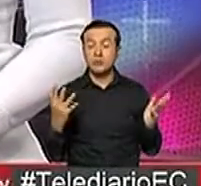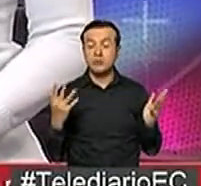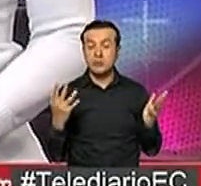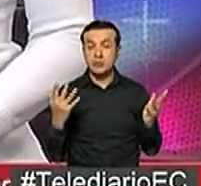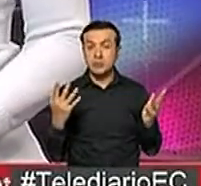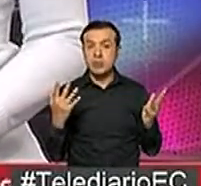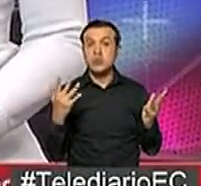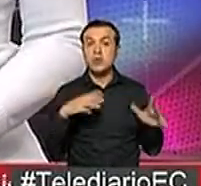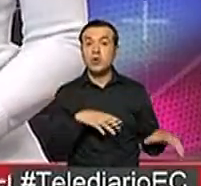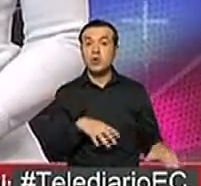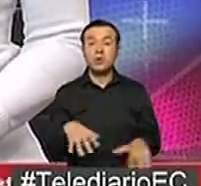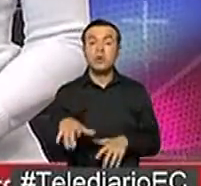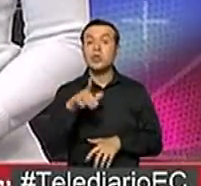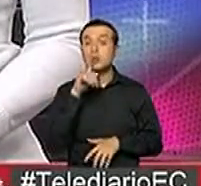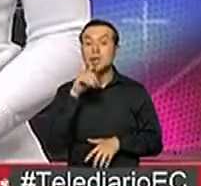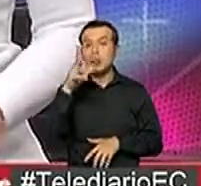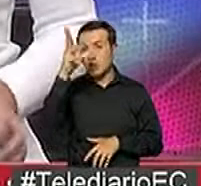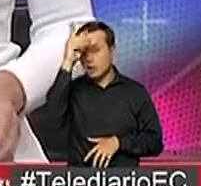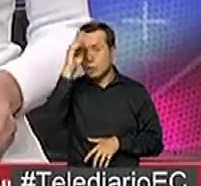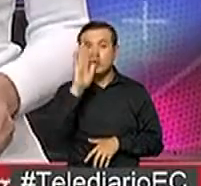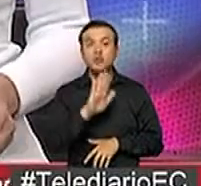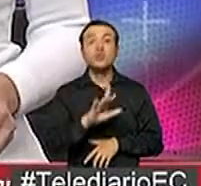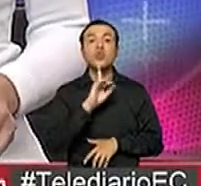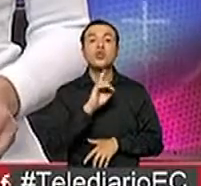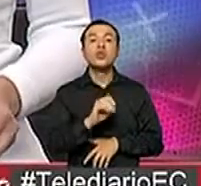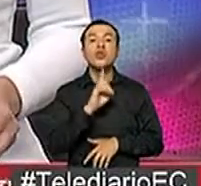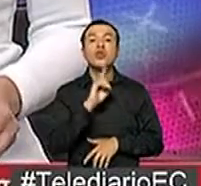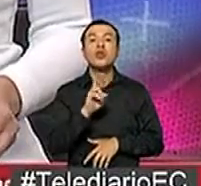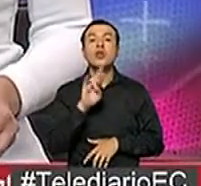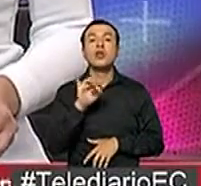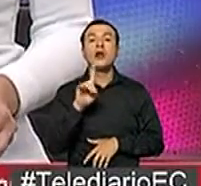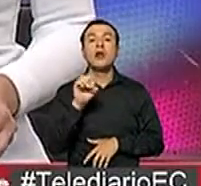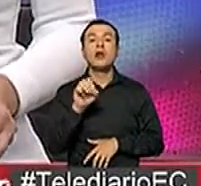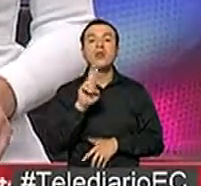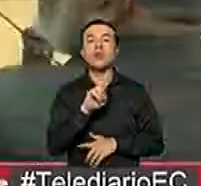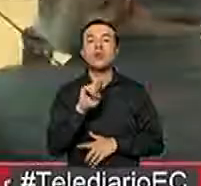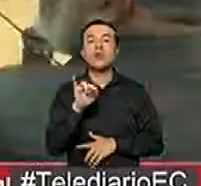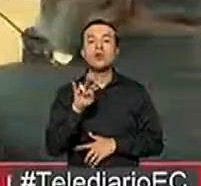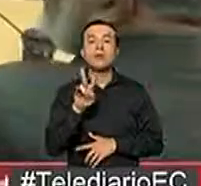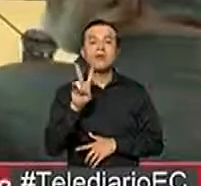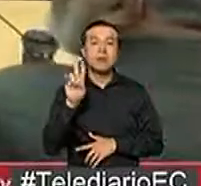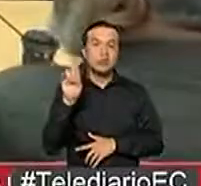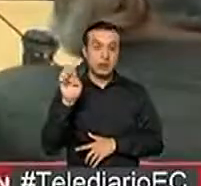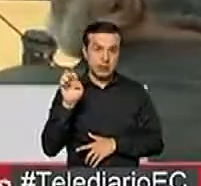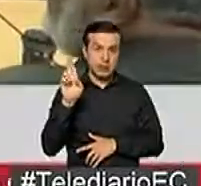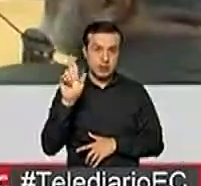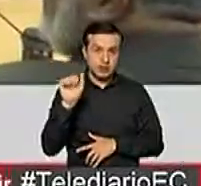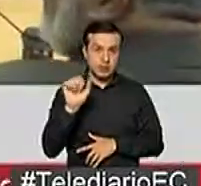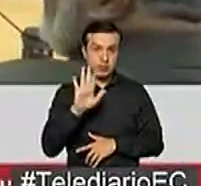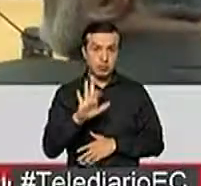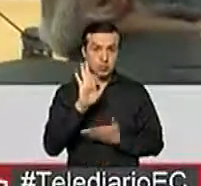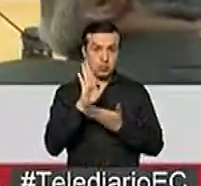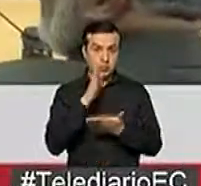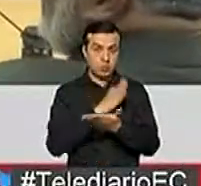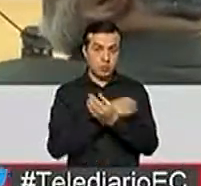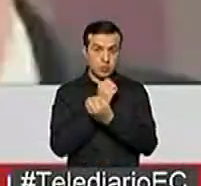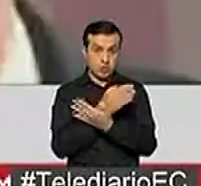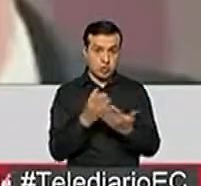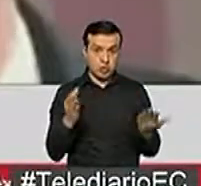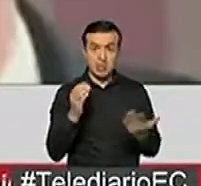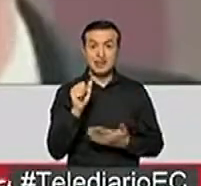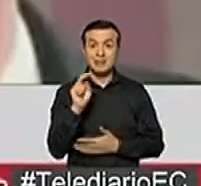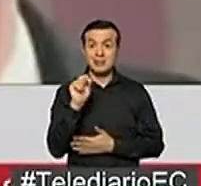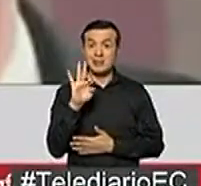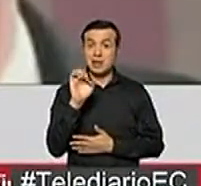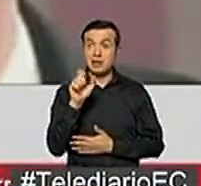adjudicados, coordinado por Jorge Glass y su tío Ricardo Rivera. En su testimonio anticipado, José